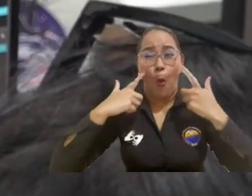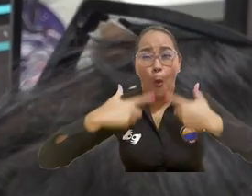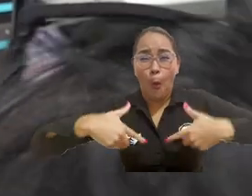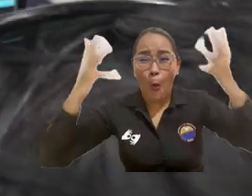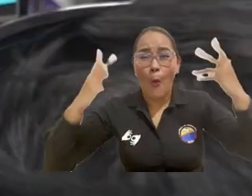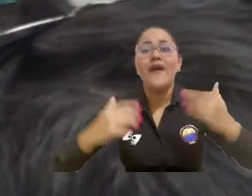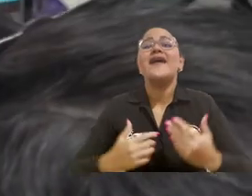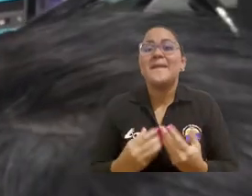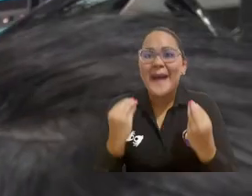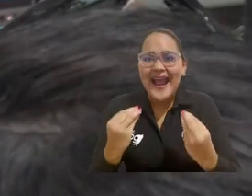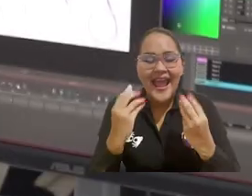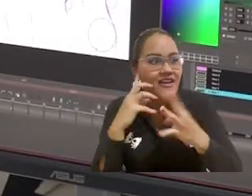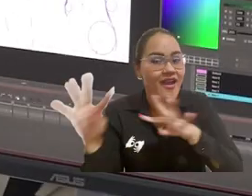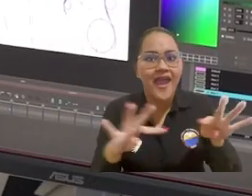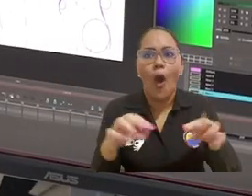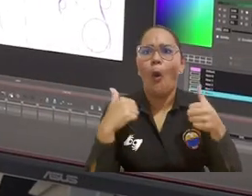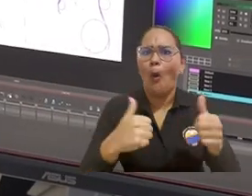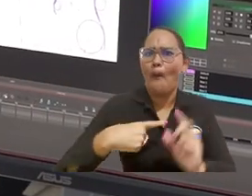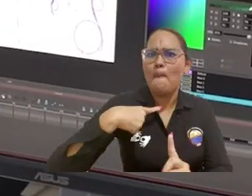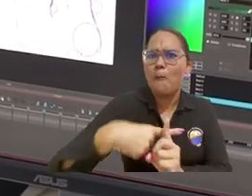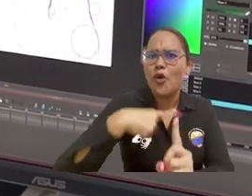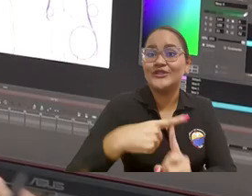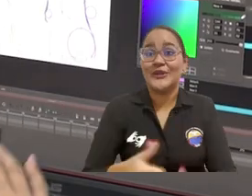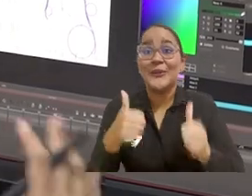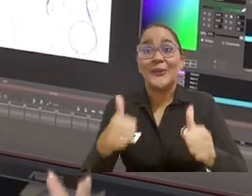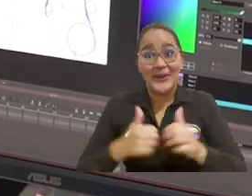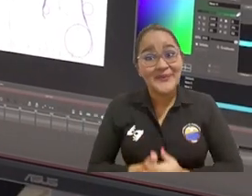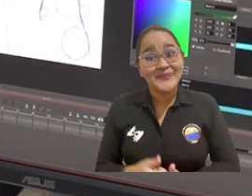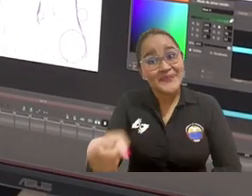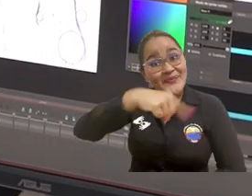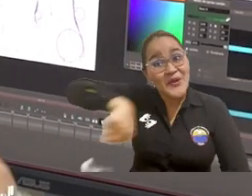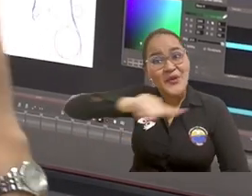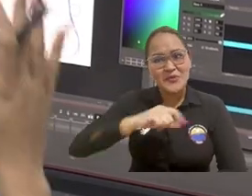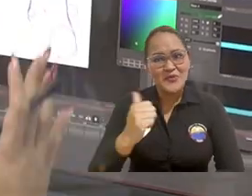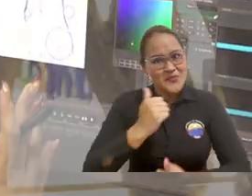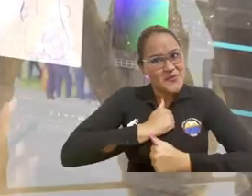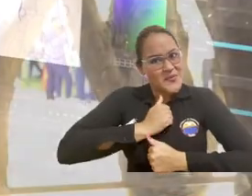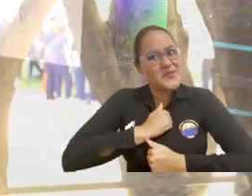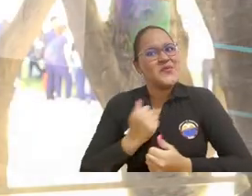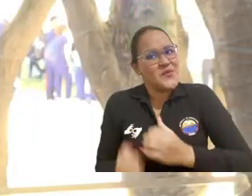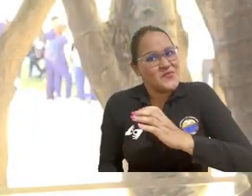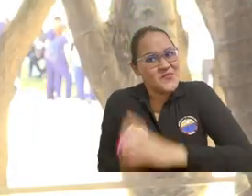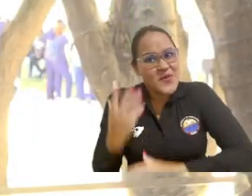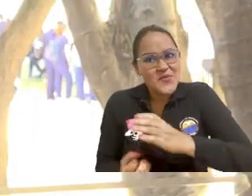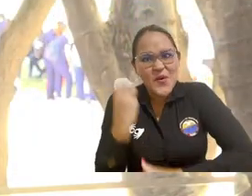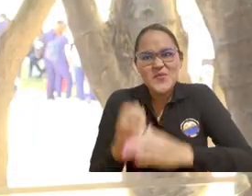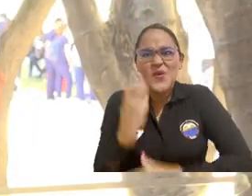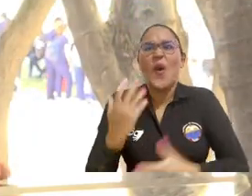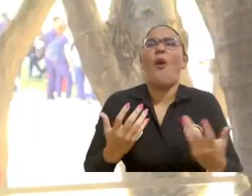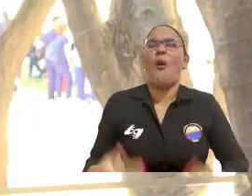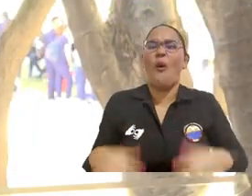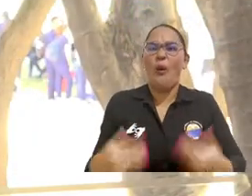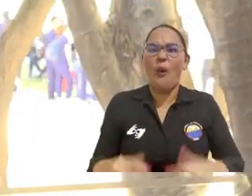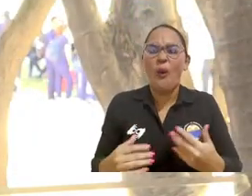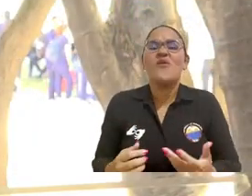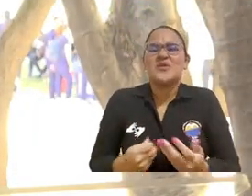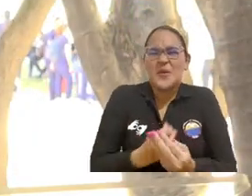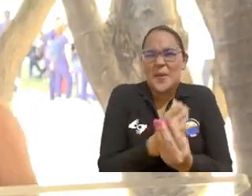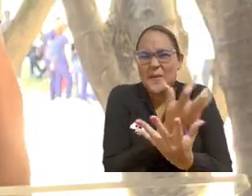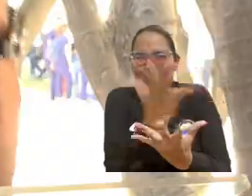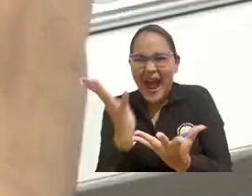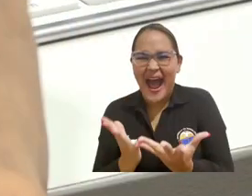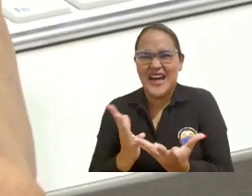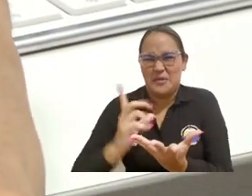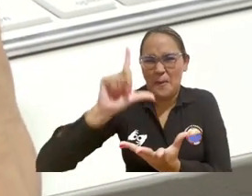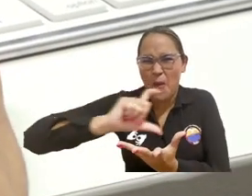viralicen positivamente y no que se viralicen como el COVID. Con nuestra propia productora de contenidos,